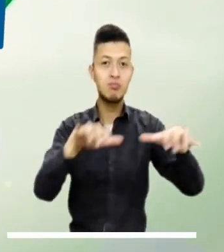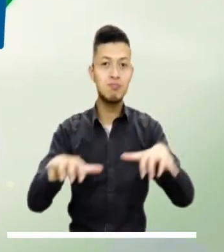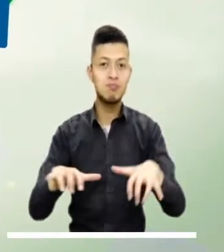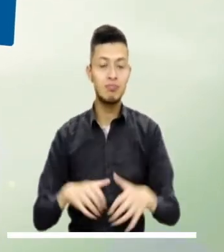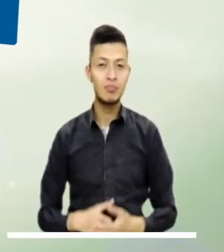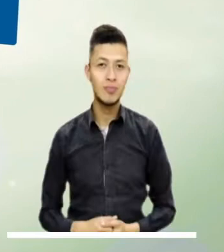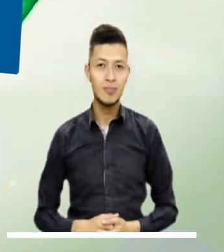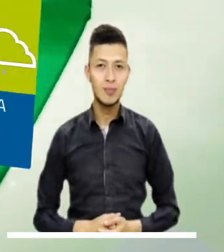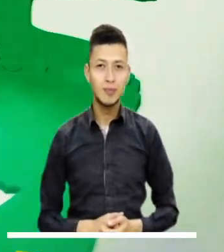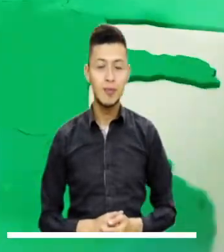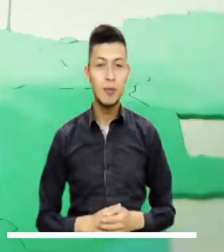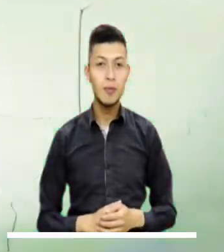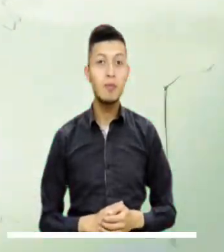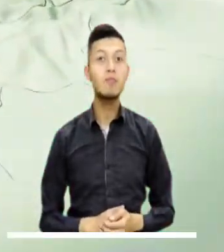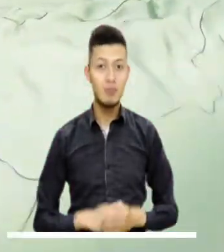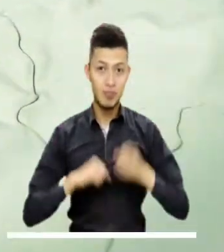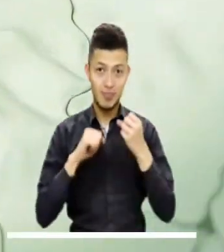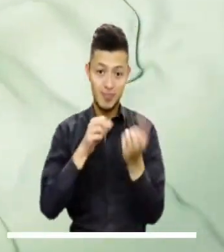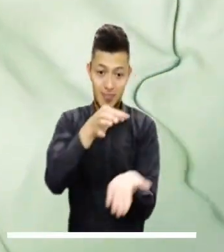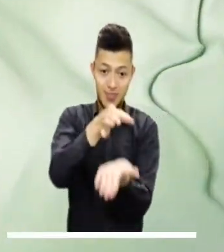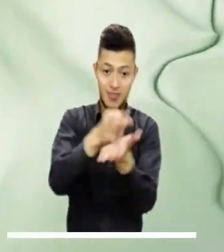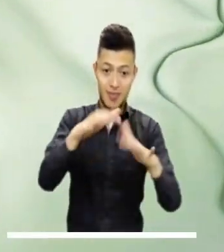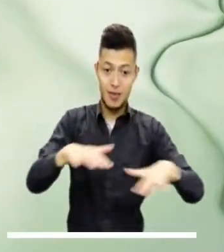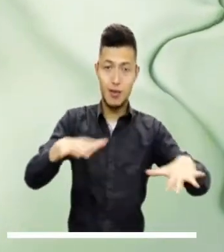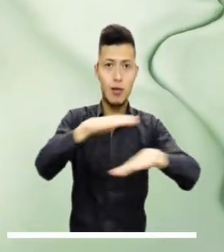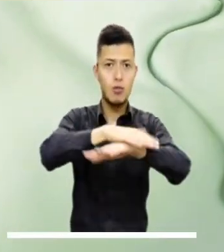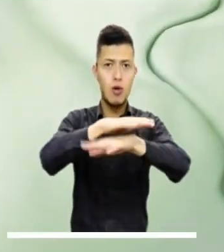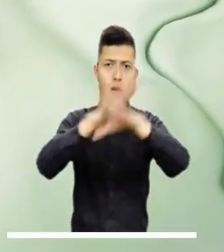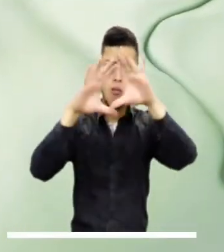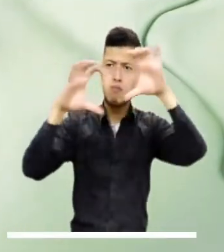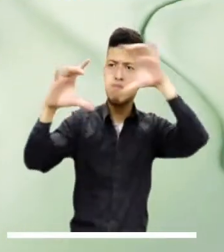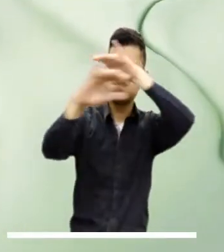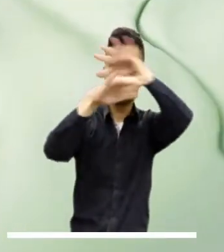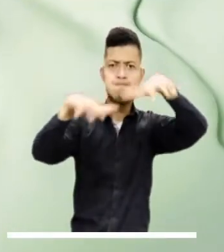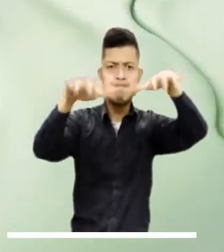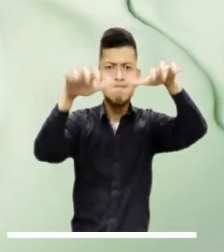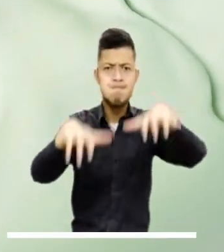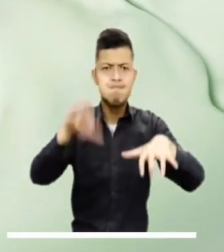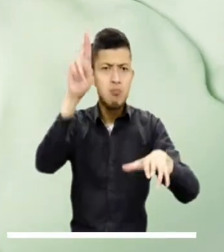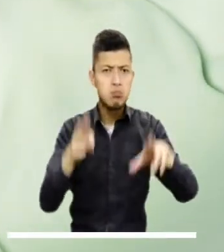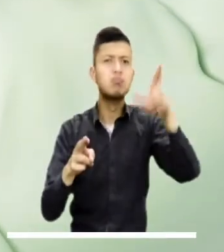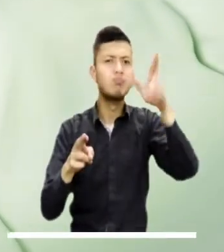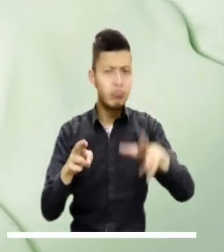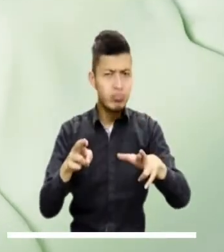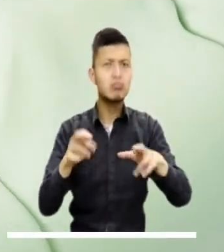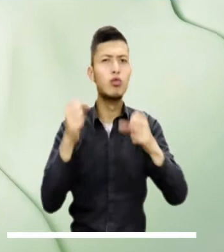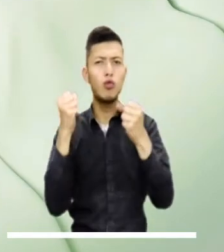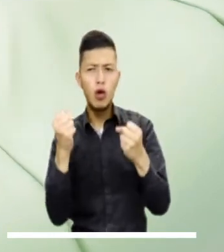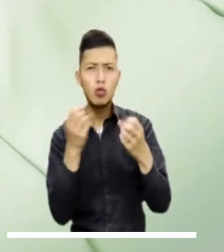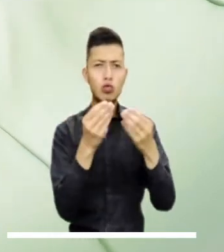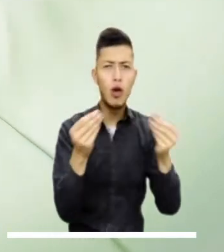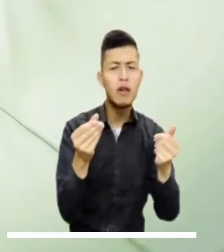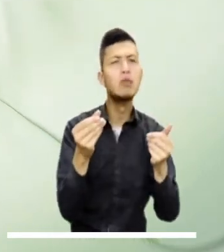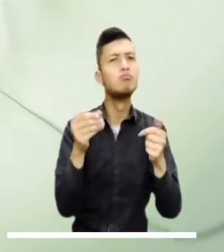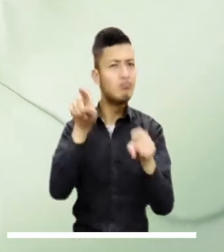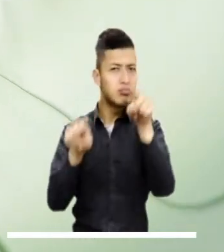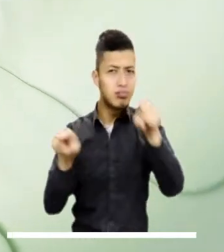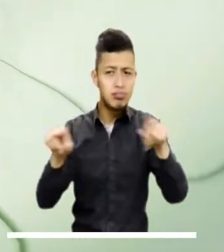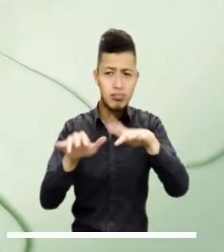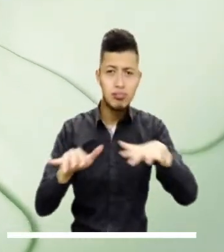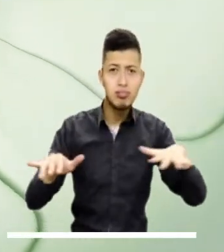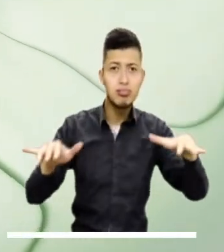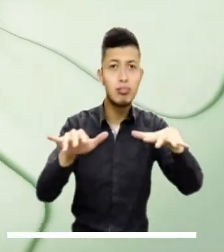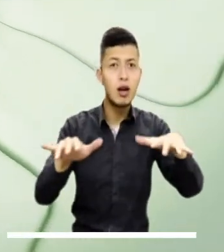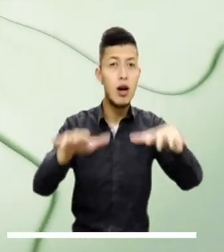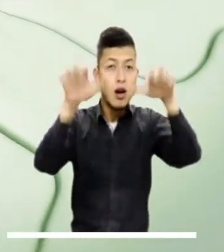Por último, la tarde capitalina promete cielos cubiertos con posibilidad de actividad eléctrica y precipitaciones de diversa intensidad.